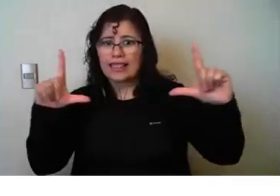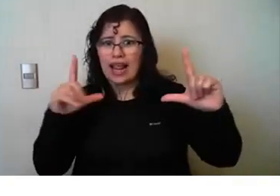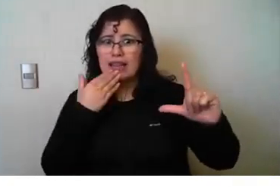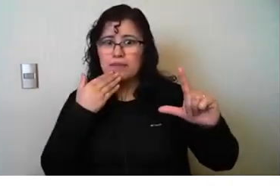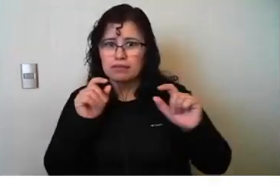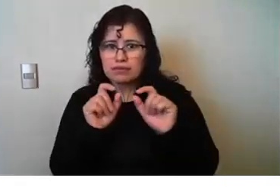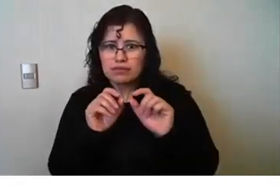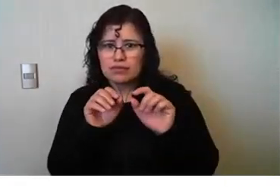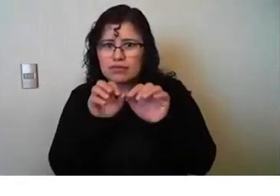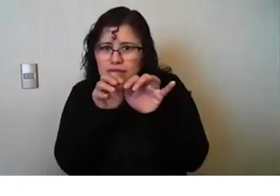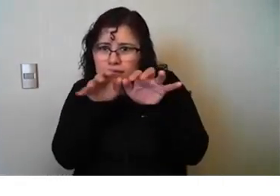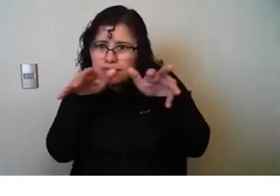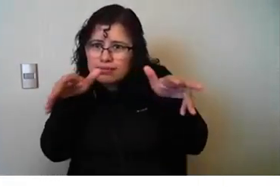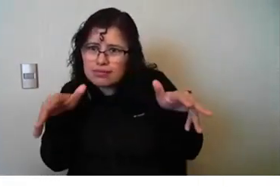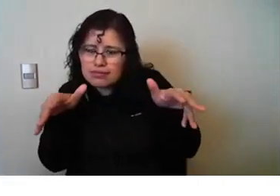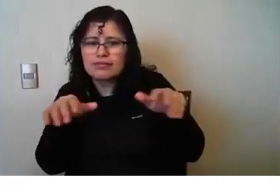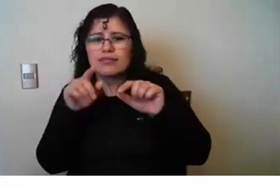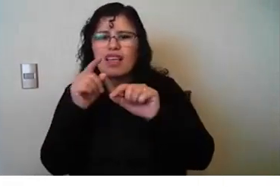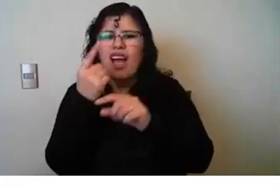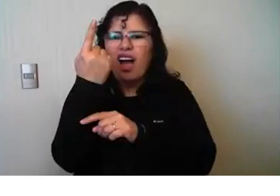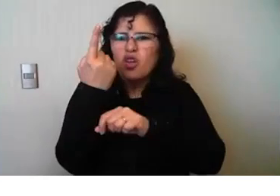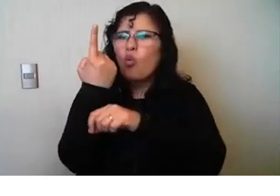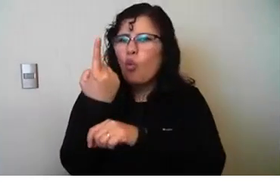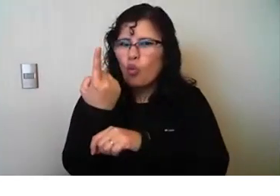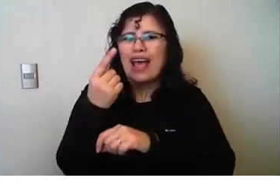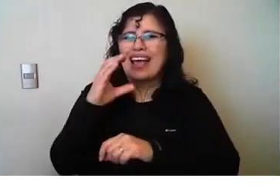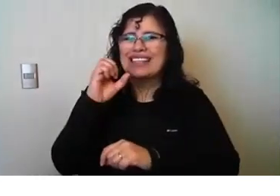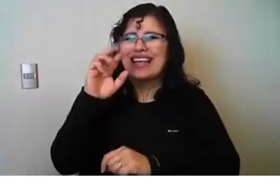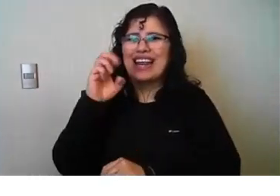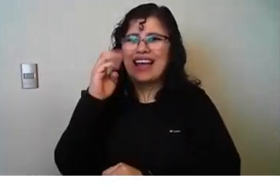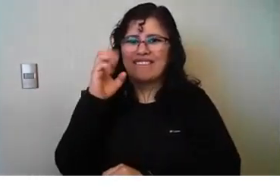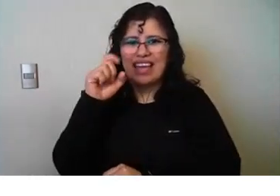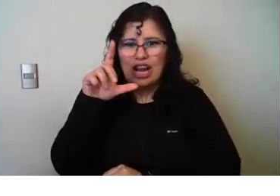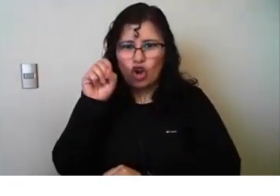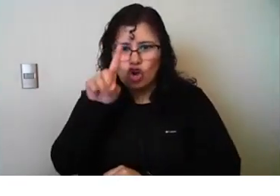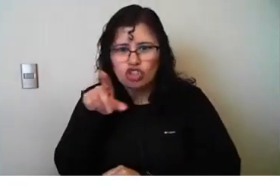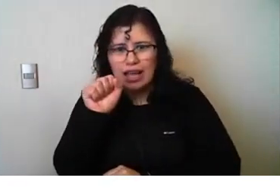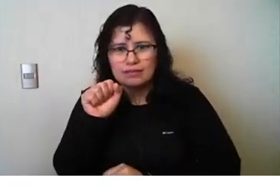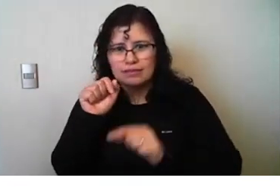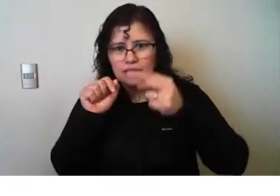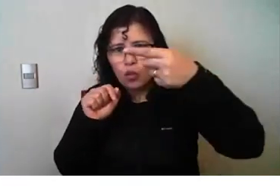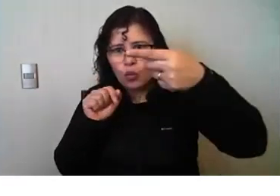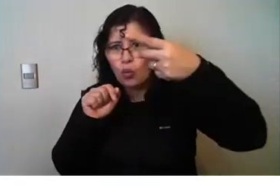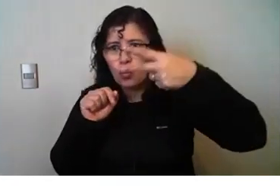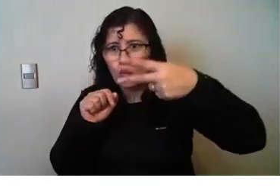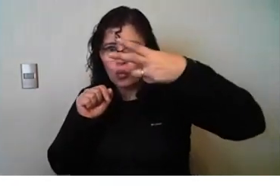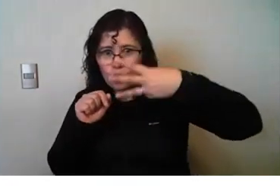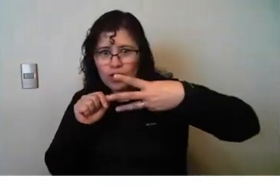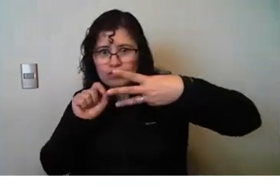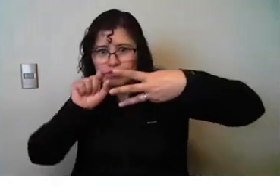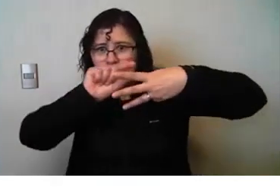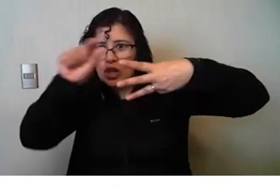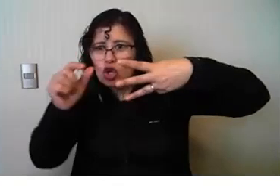arteria cerebelosa, y tenemos una, ahí tenemos la siguiente y otra, y que se denomina arteria cerebelosa